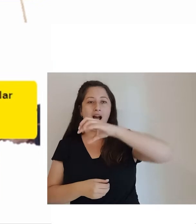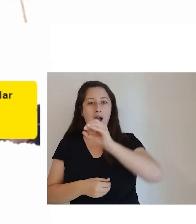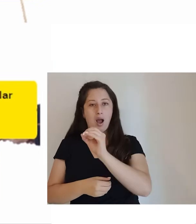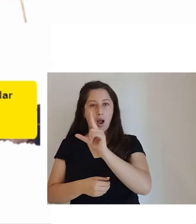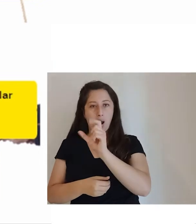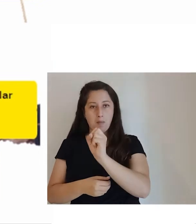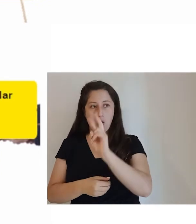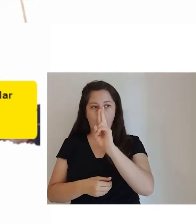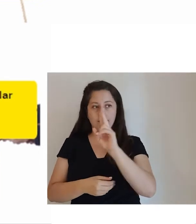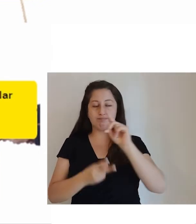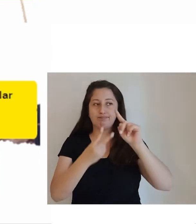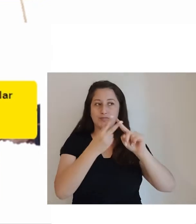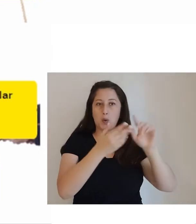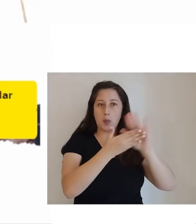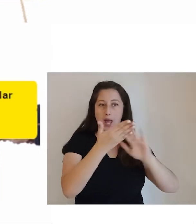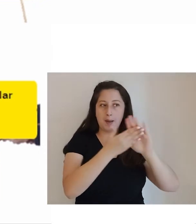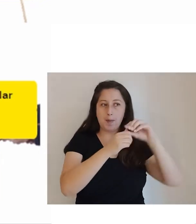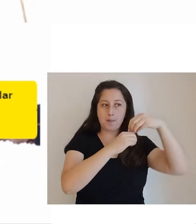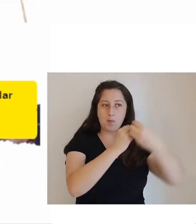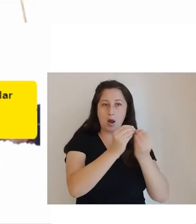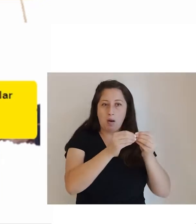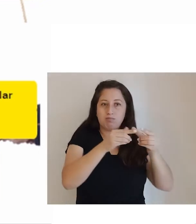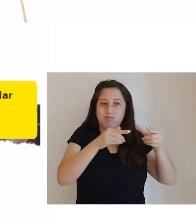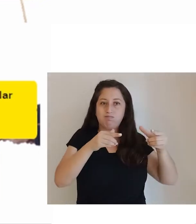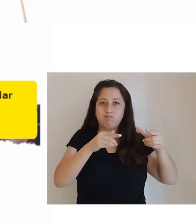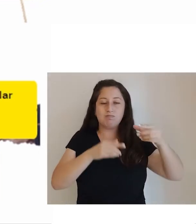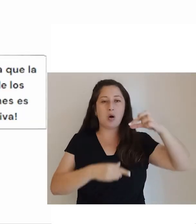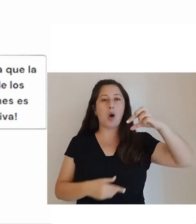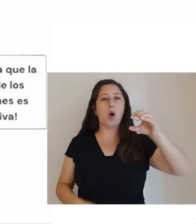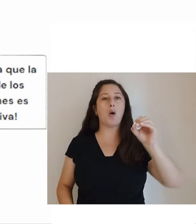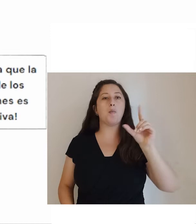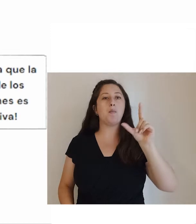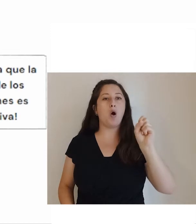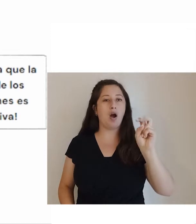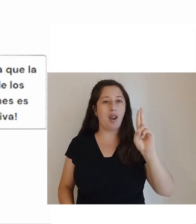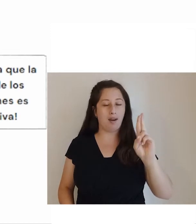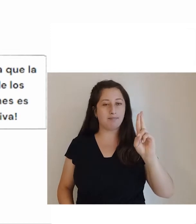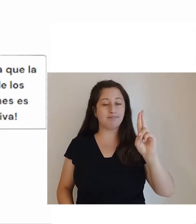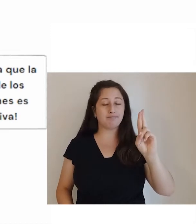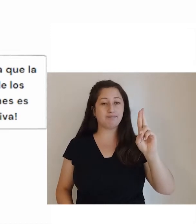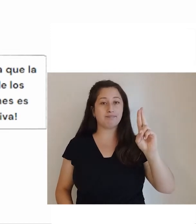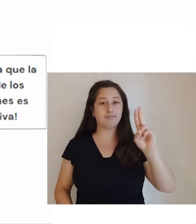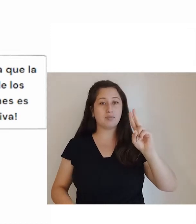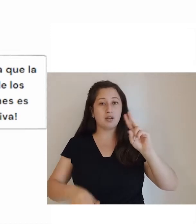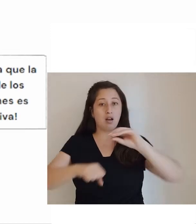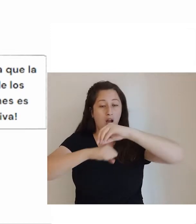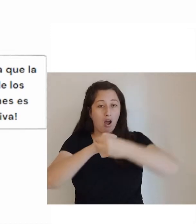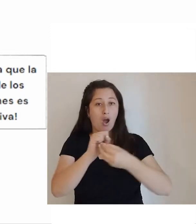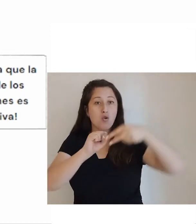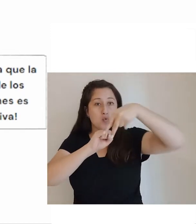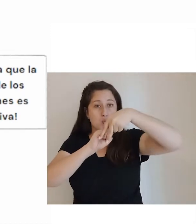segundo que la molécula es polar. Los electrones no rodean al núcleo del átomo de